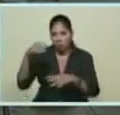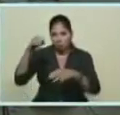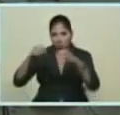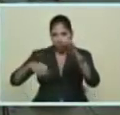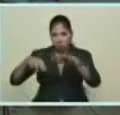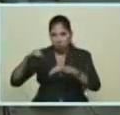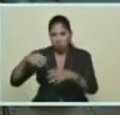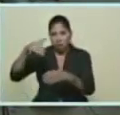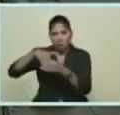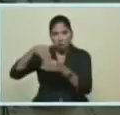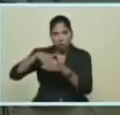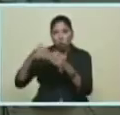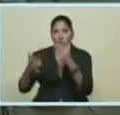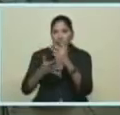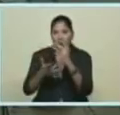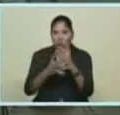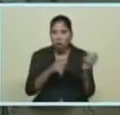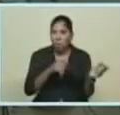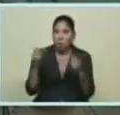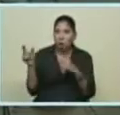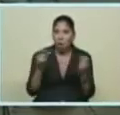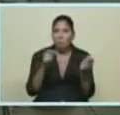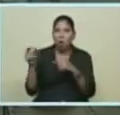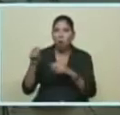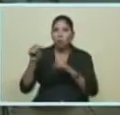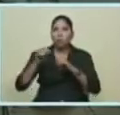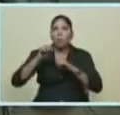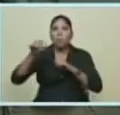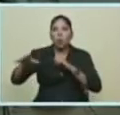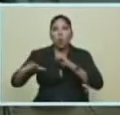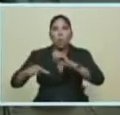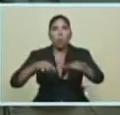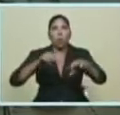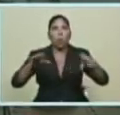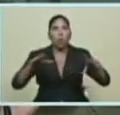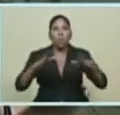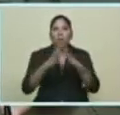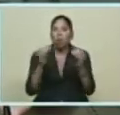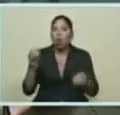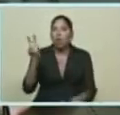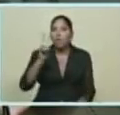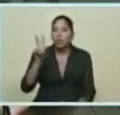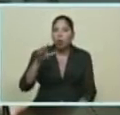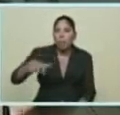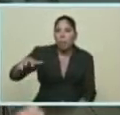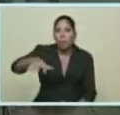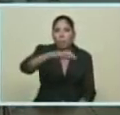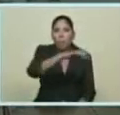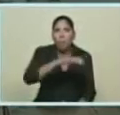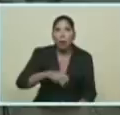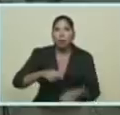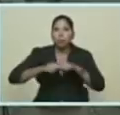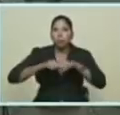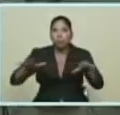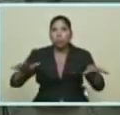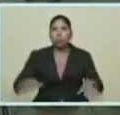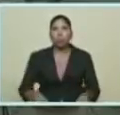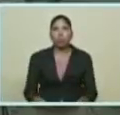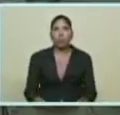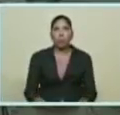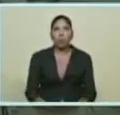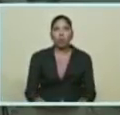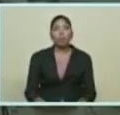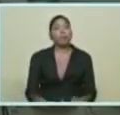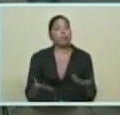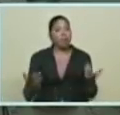su capacidad tecnológica y garantizarle a los venezolanos el derecho al voto? Hay que ver